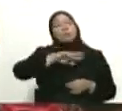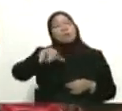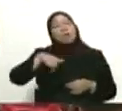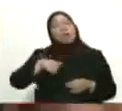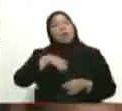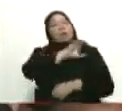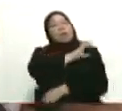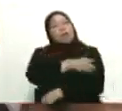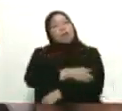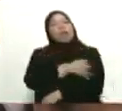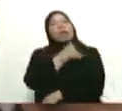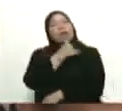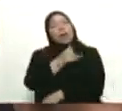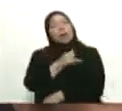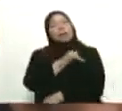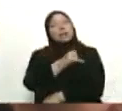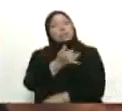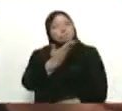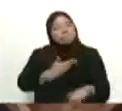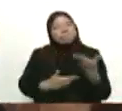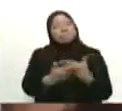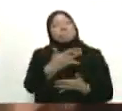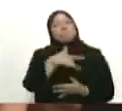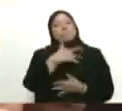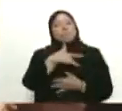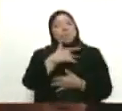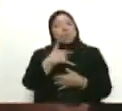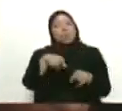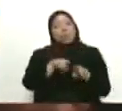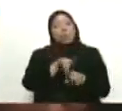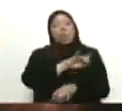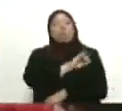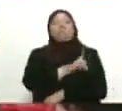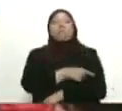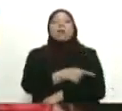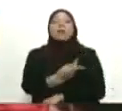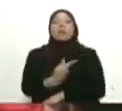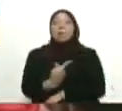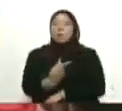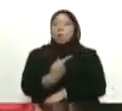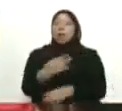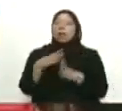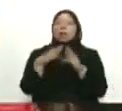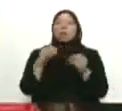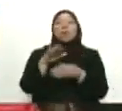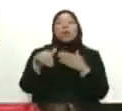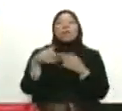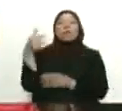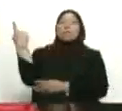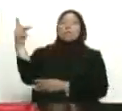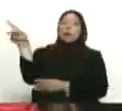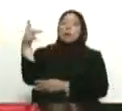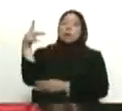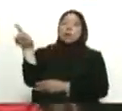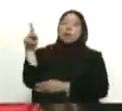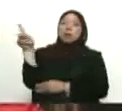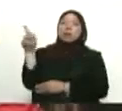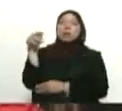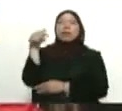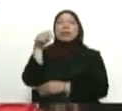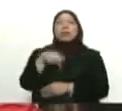con la energía que tienen ustedes con la fuerza que tiene esta parroquia una parroquia